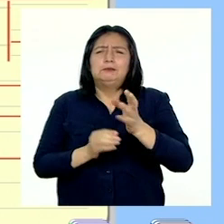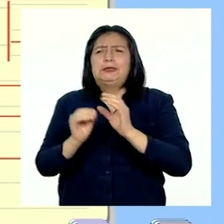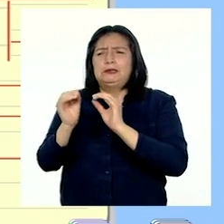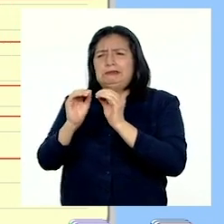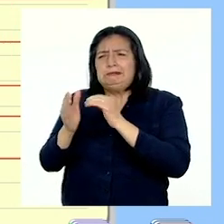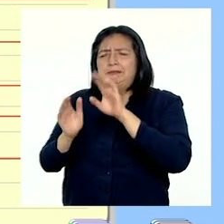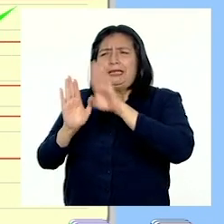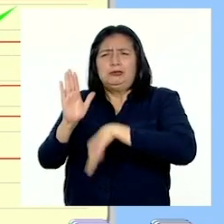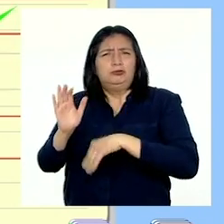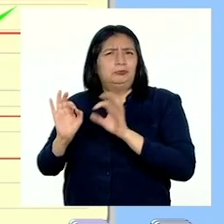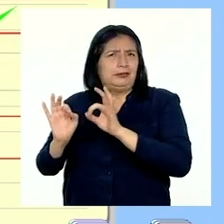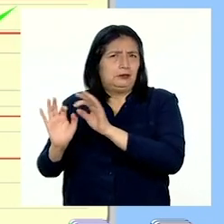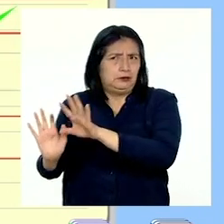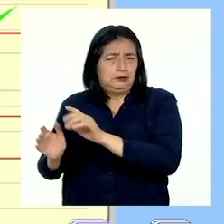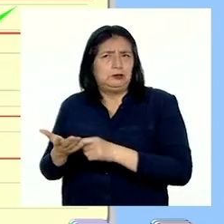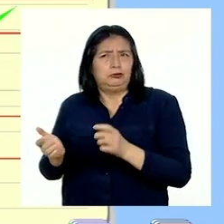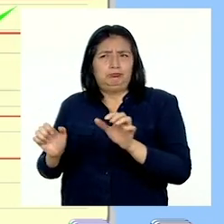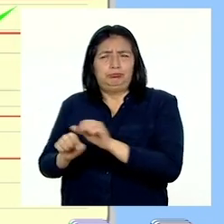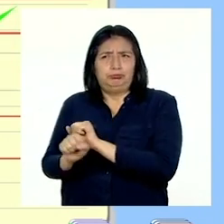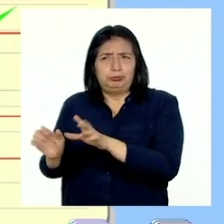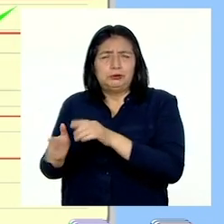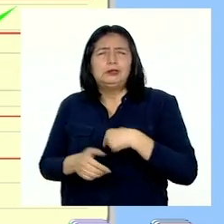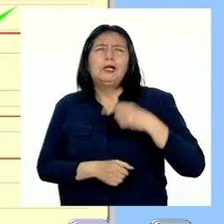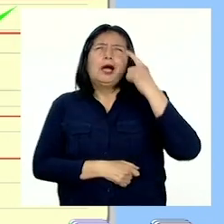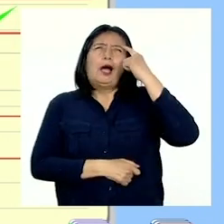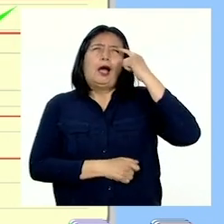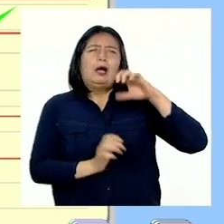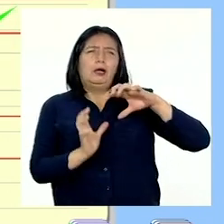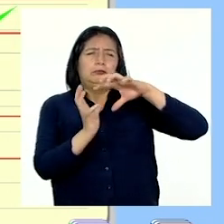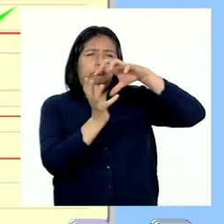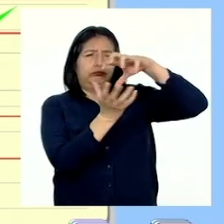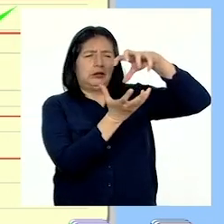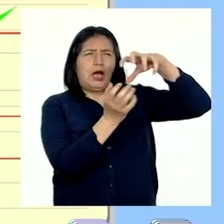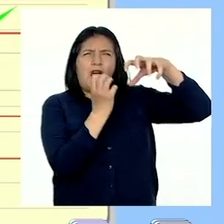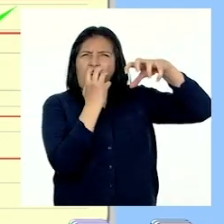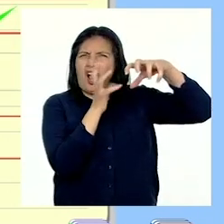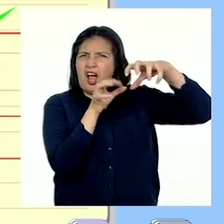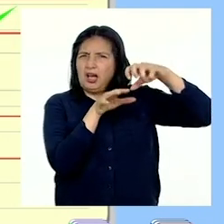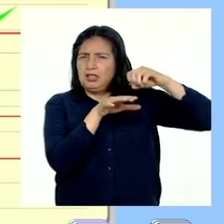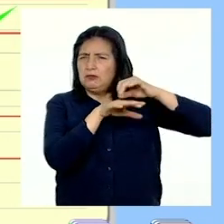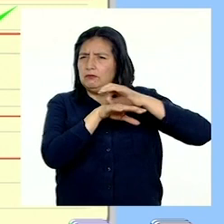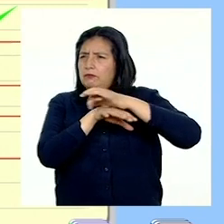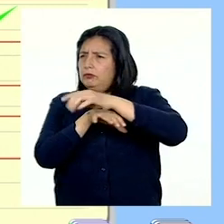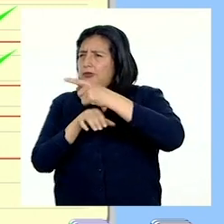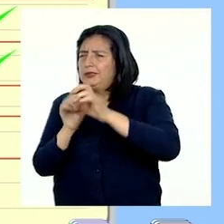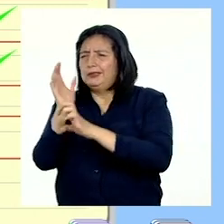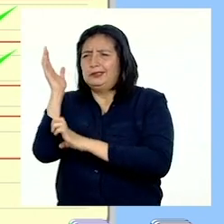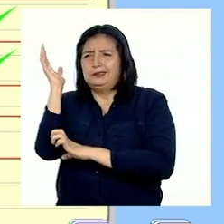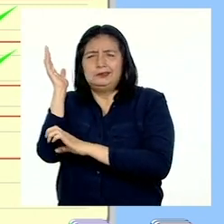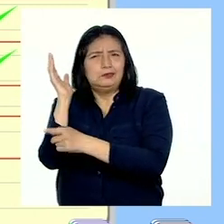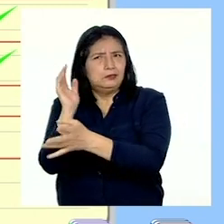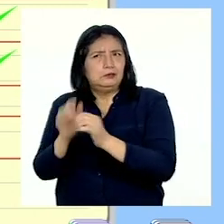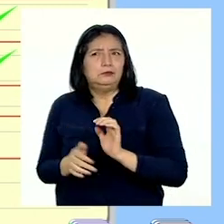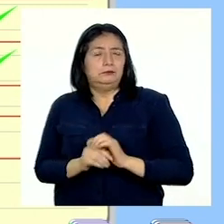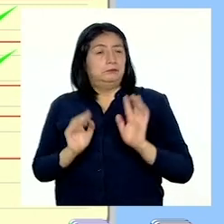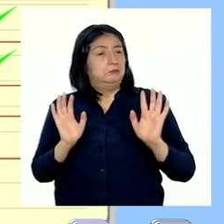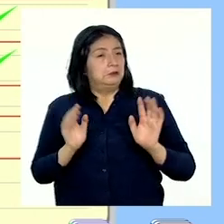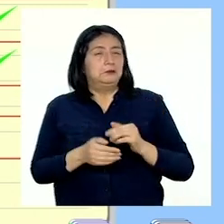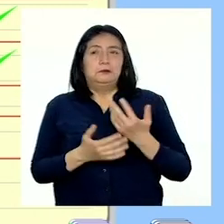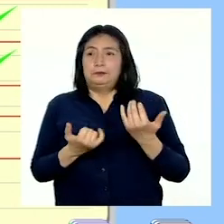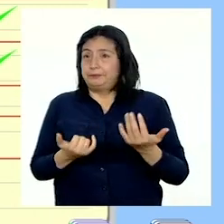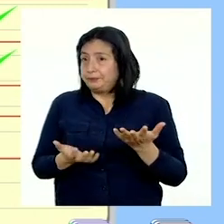reducir estos riesgos. Y también nos preguntamos si el calentamiento global influye en las características de tales estaciones.